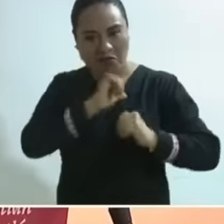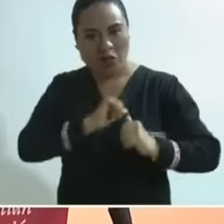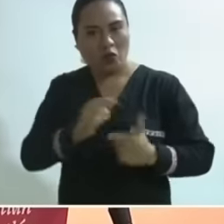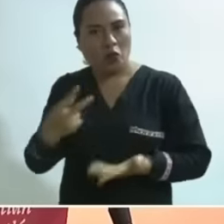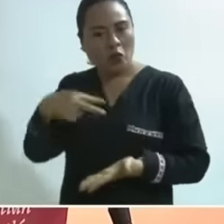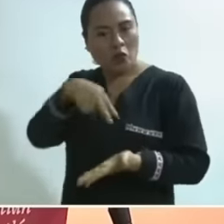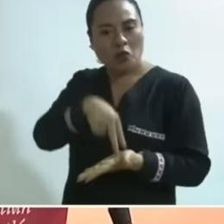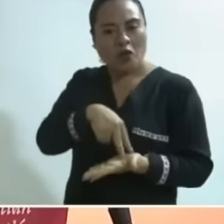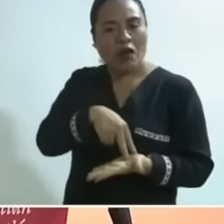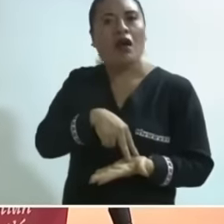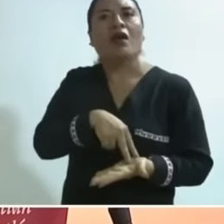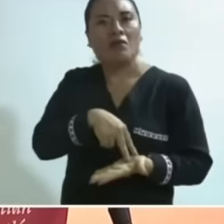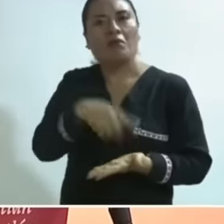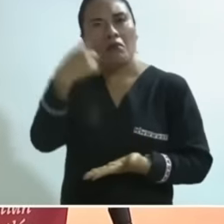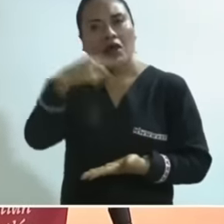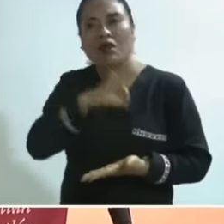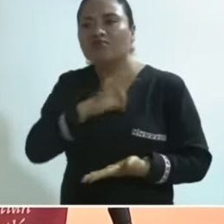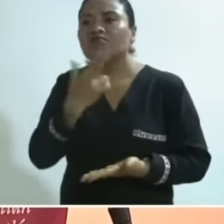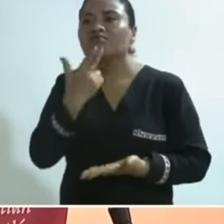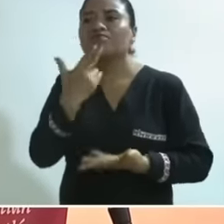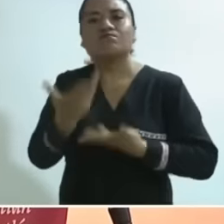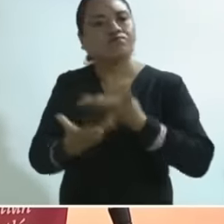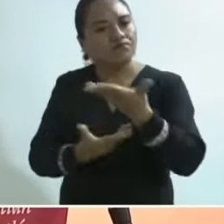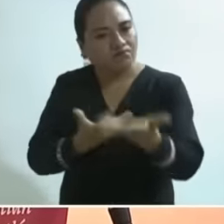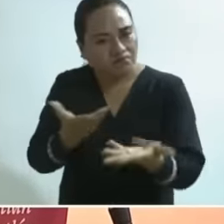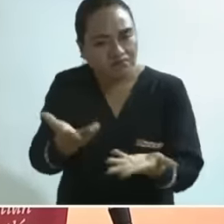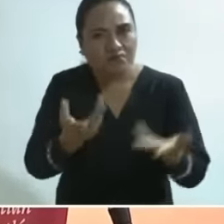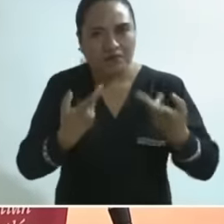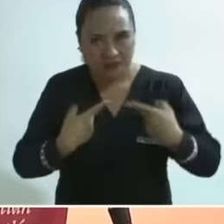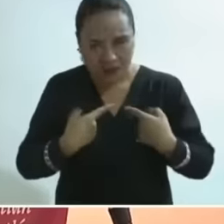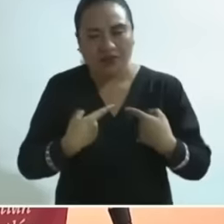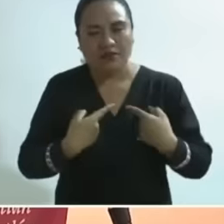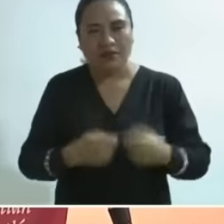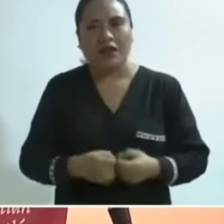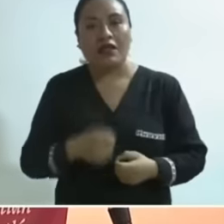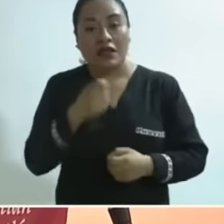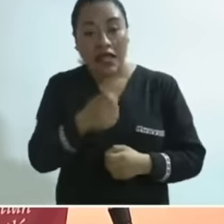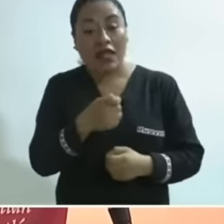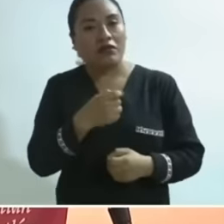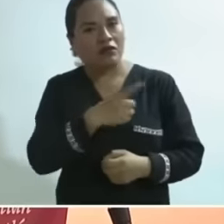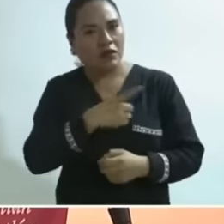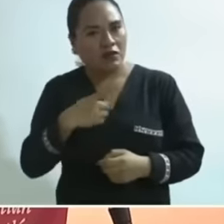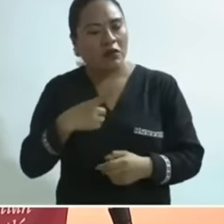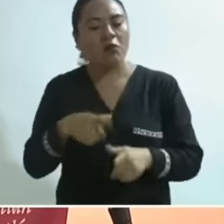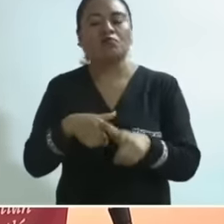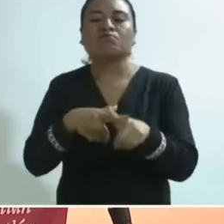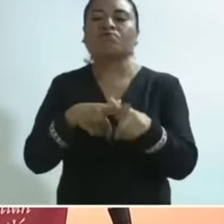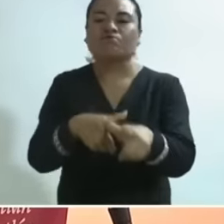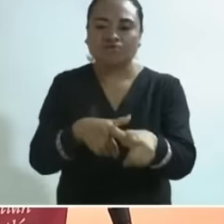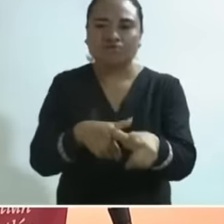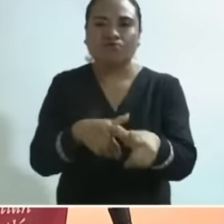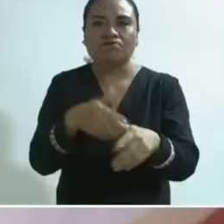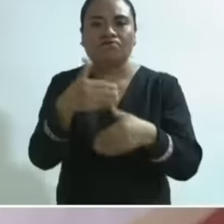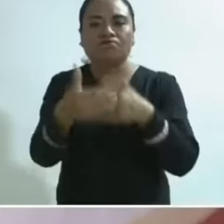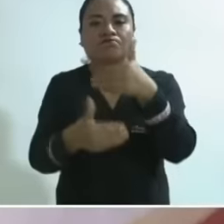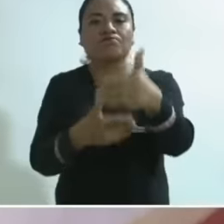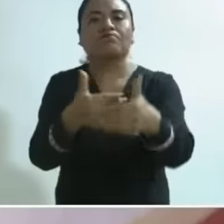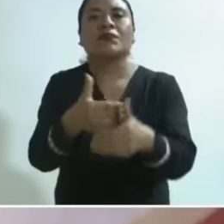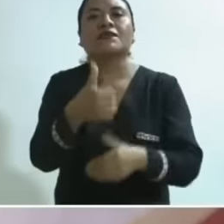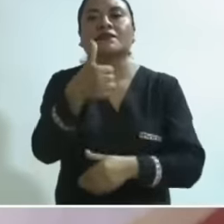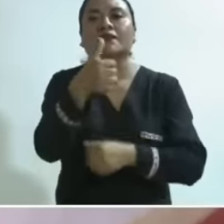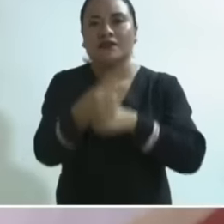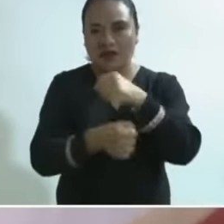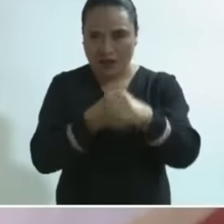pueblo de México. Esos son los principios que aprendimos y que vamos a continuar en los próximos